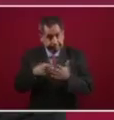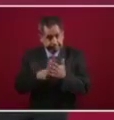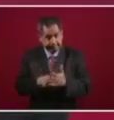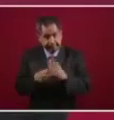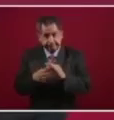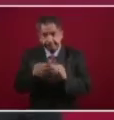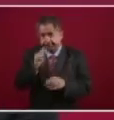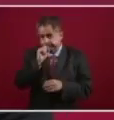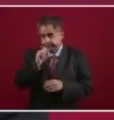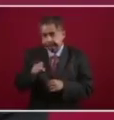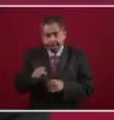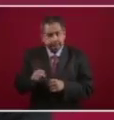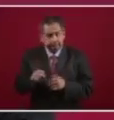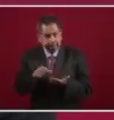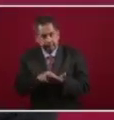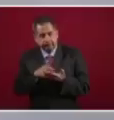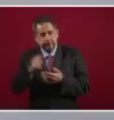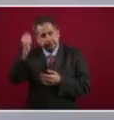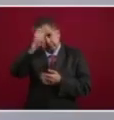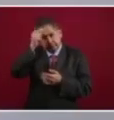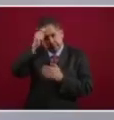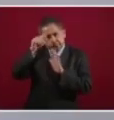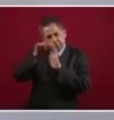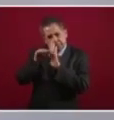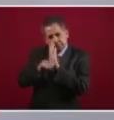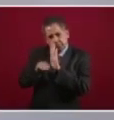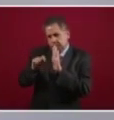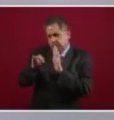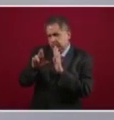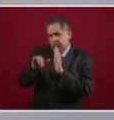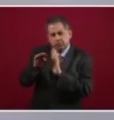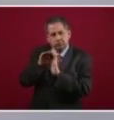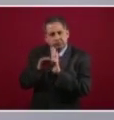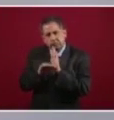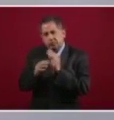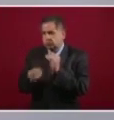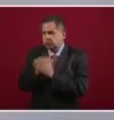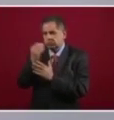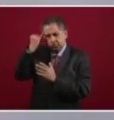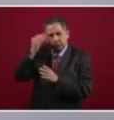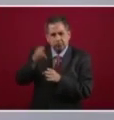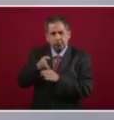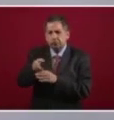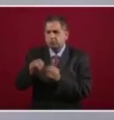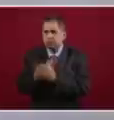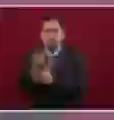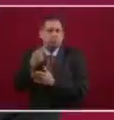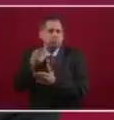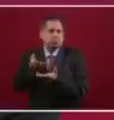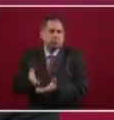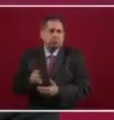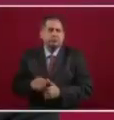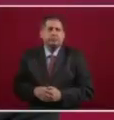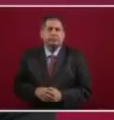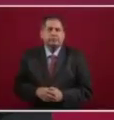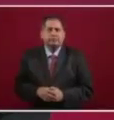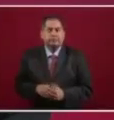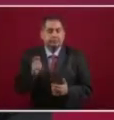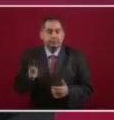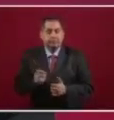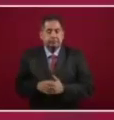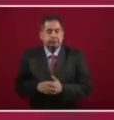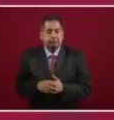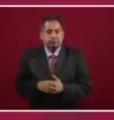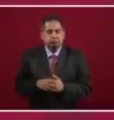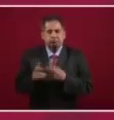en ese nuevo marco teórico, en esa nueva política. Entonces